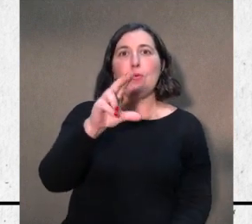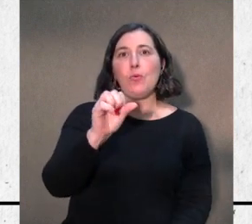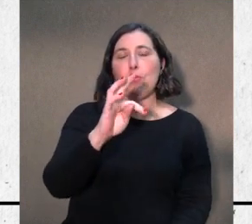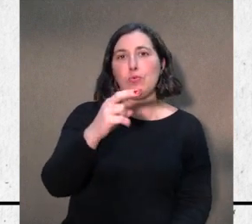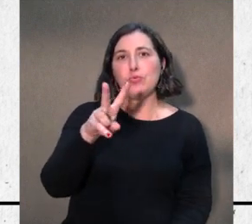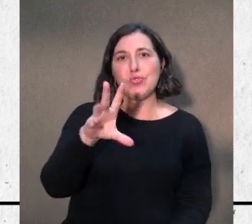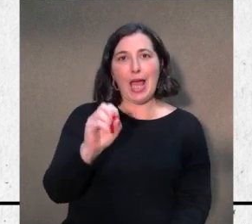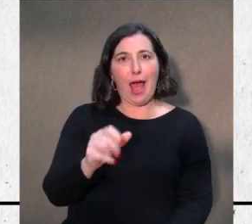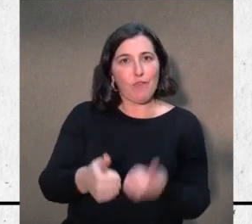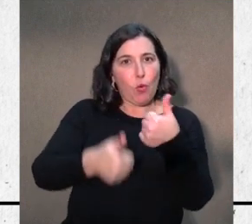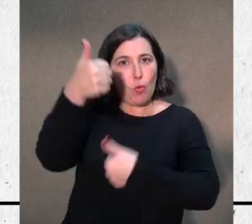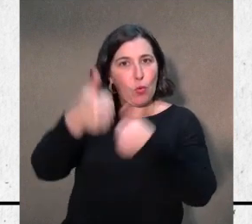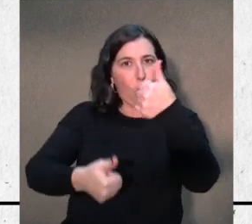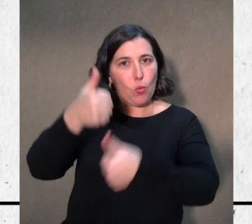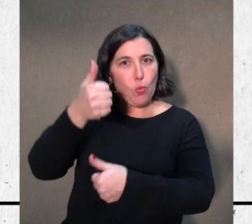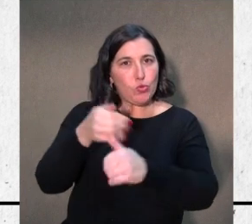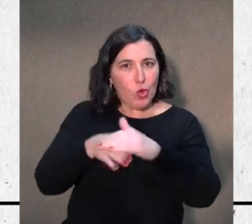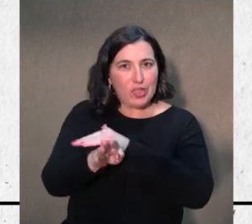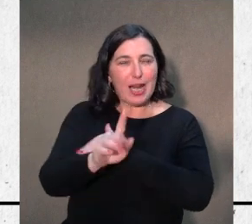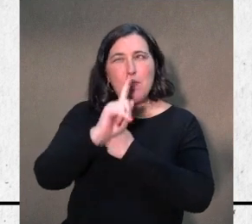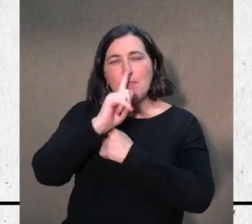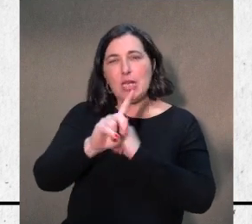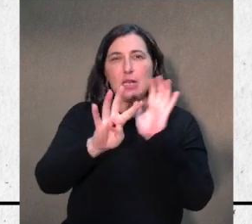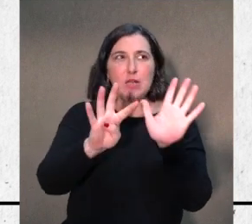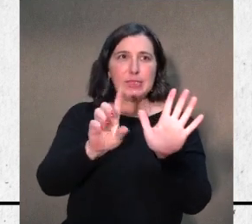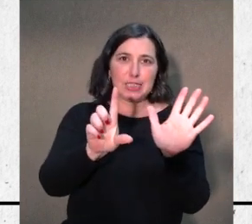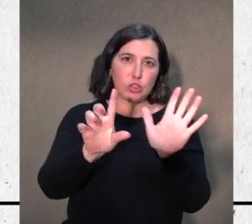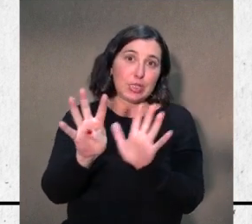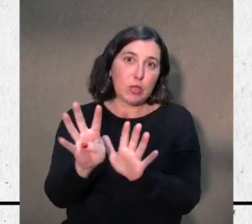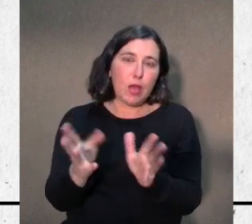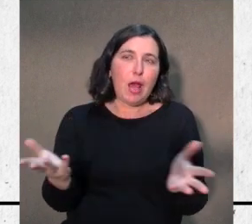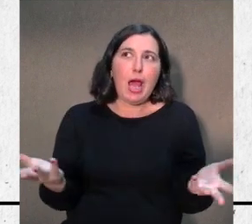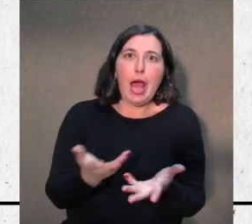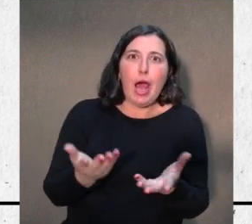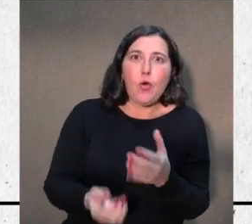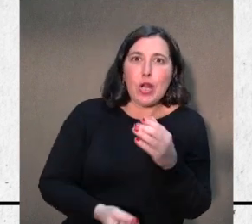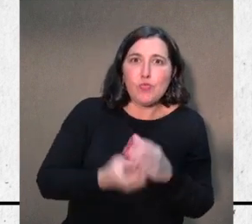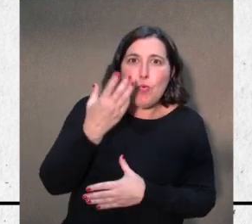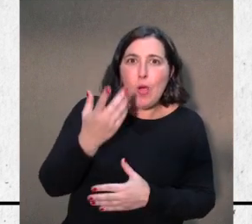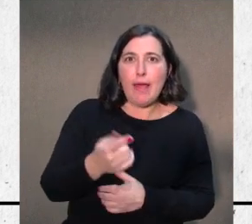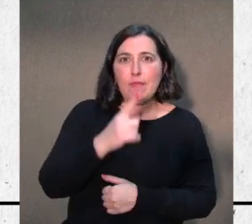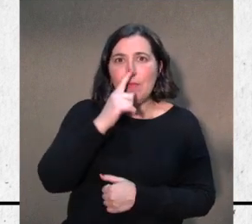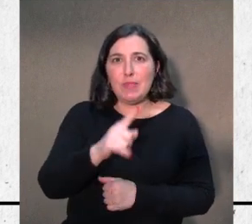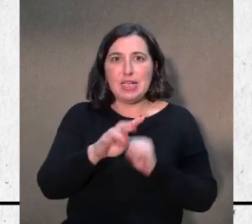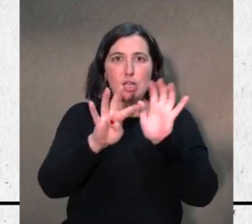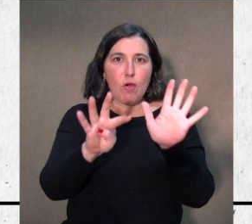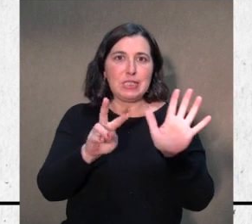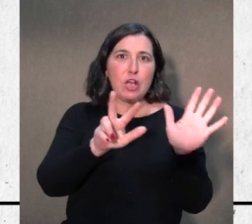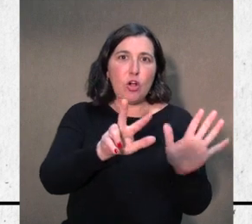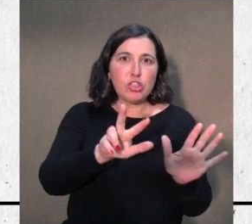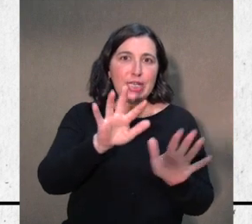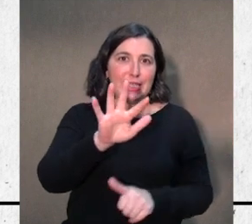ahora se venía otro concurso, año 85, y me tocaba a mí, y yo tenía que estar preparada. Así que, a toda máquina,